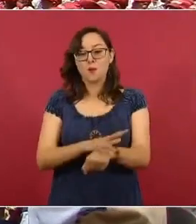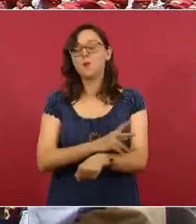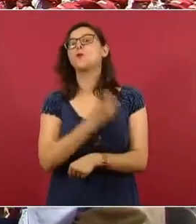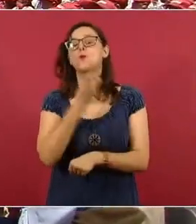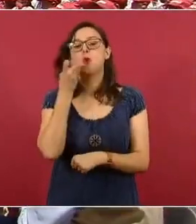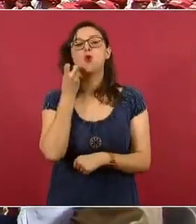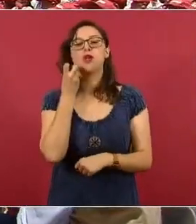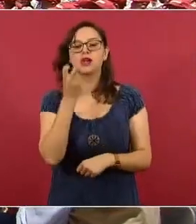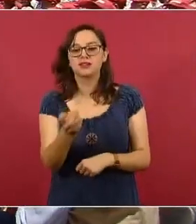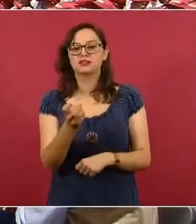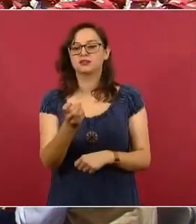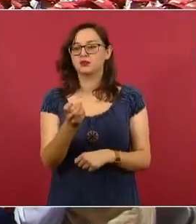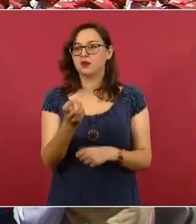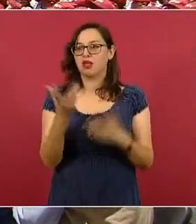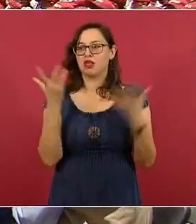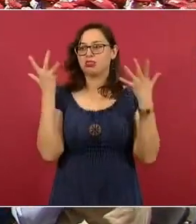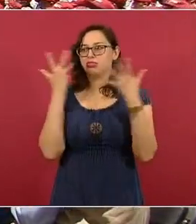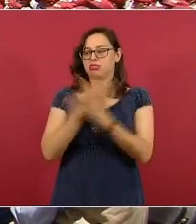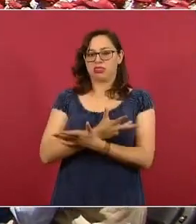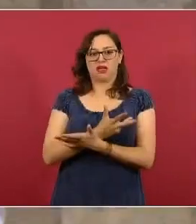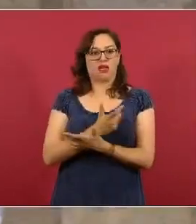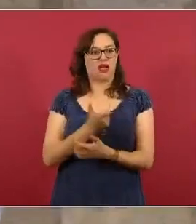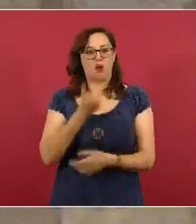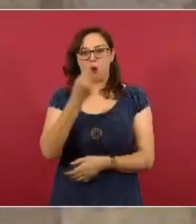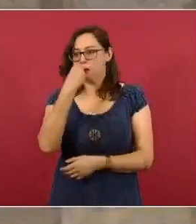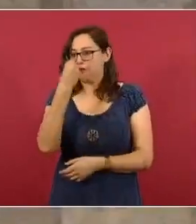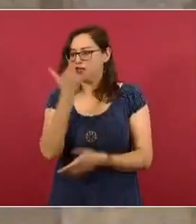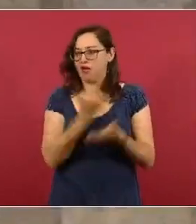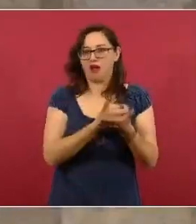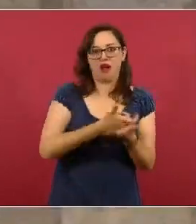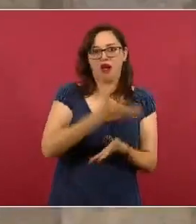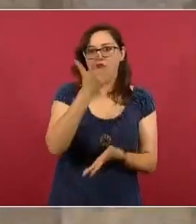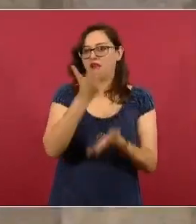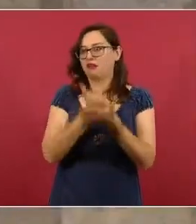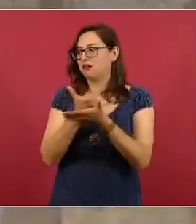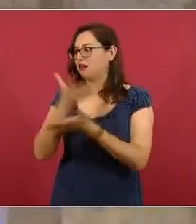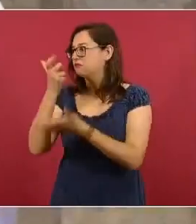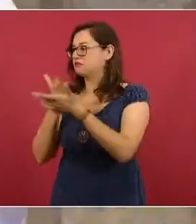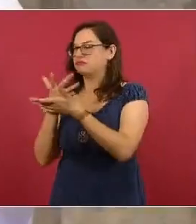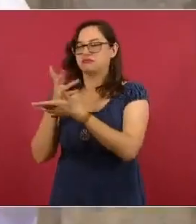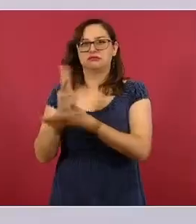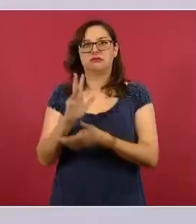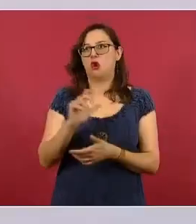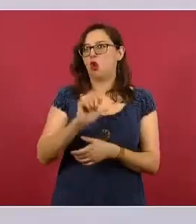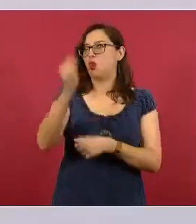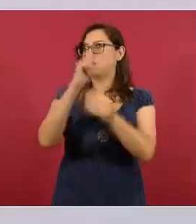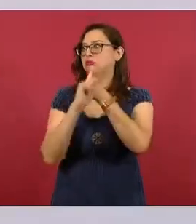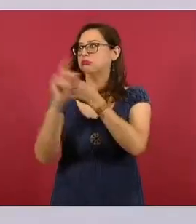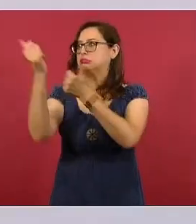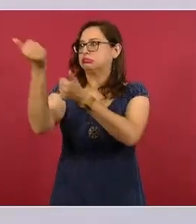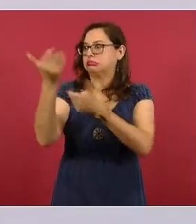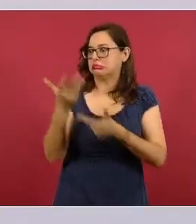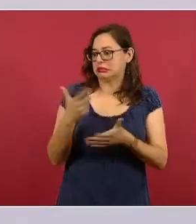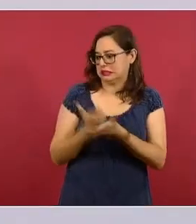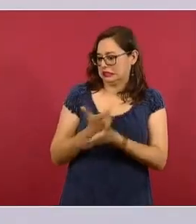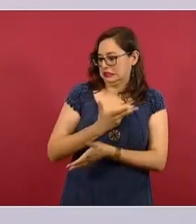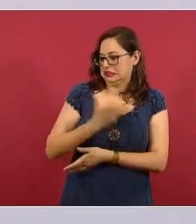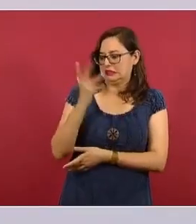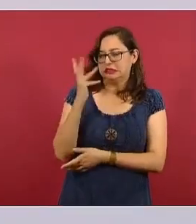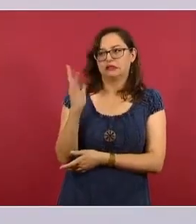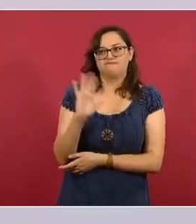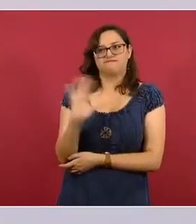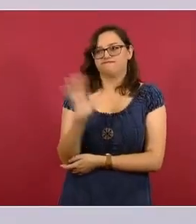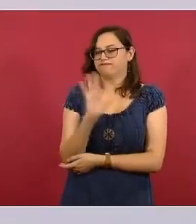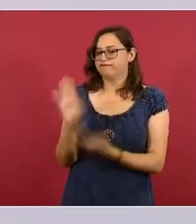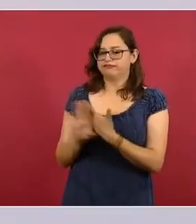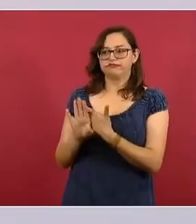que nos convoca a este programa, a producir lo nuestro, a producir lo que necesitamos para el